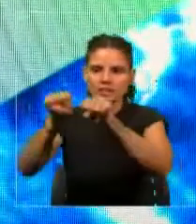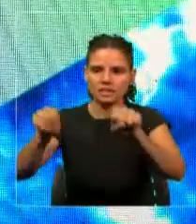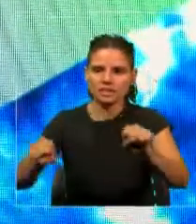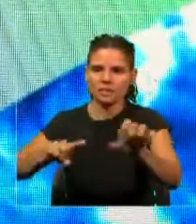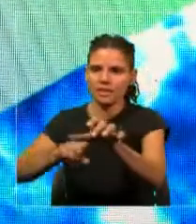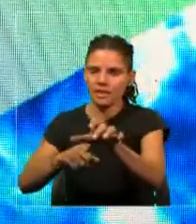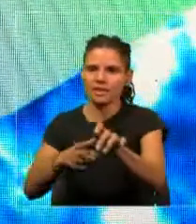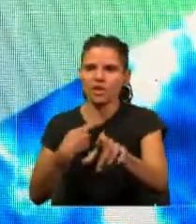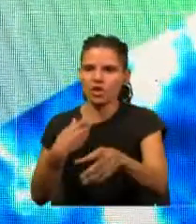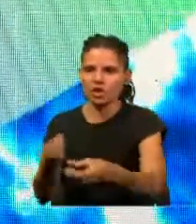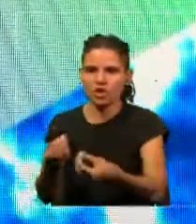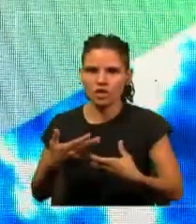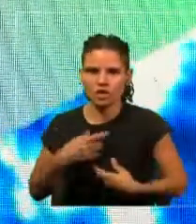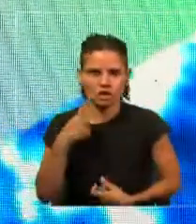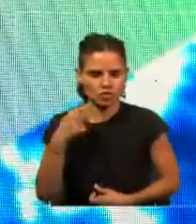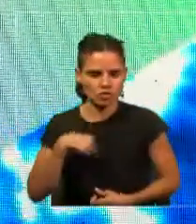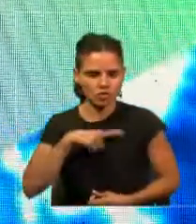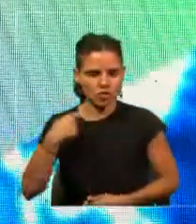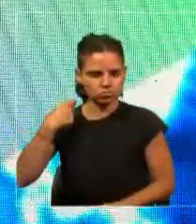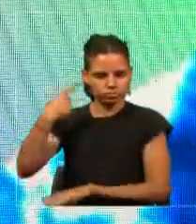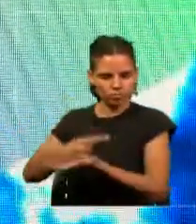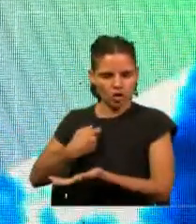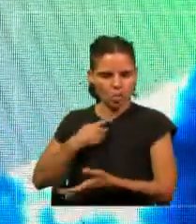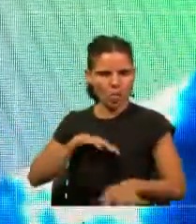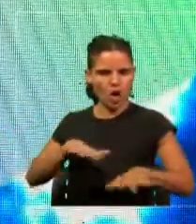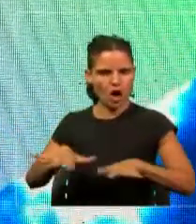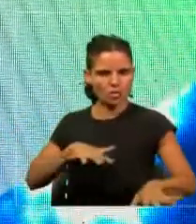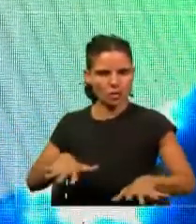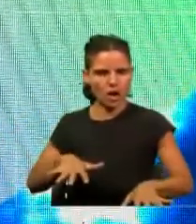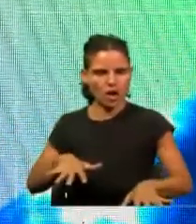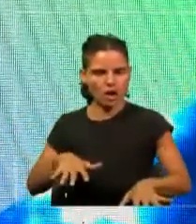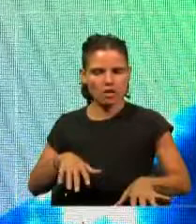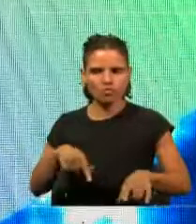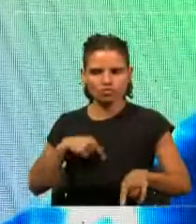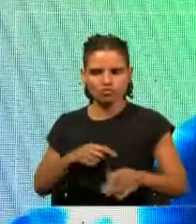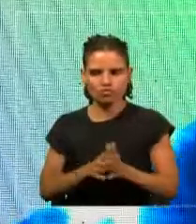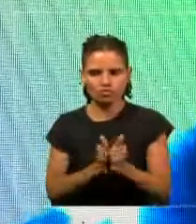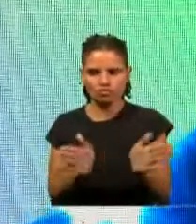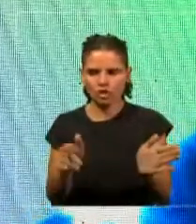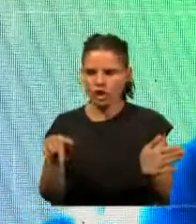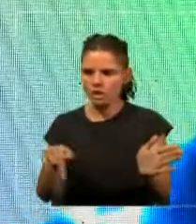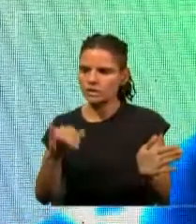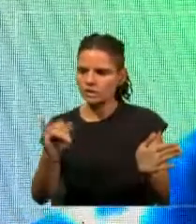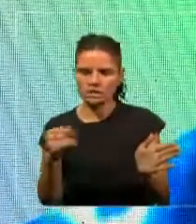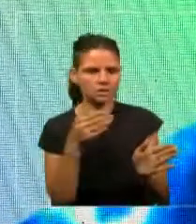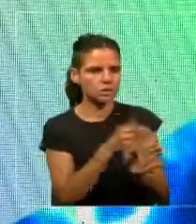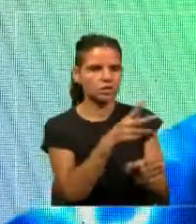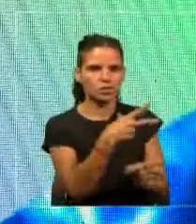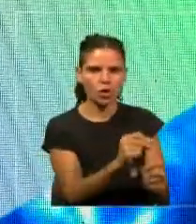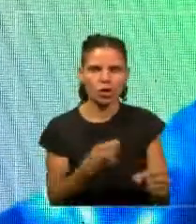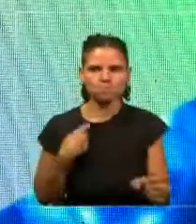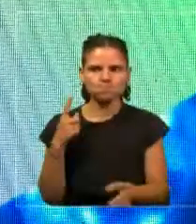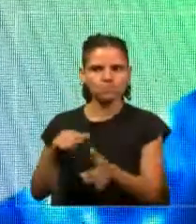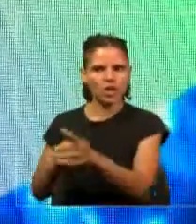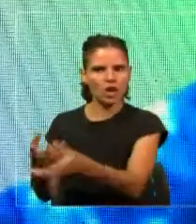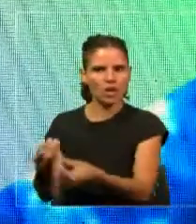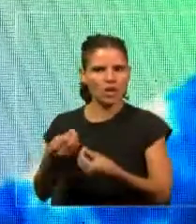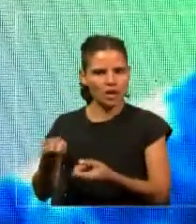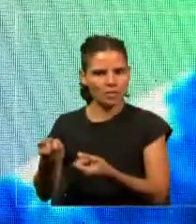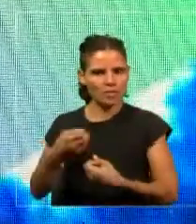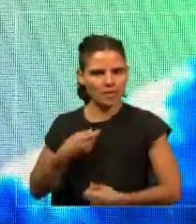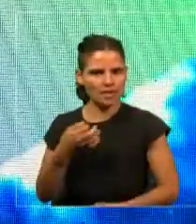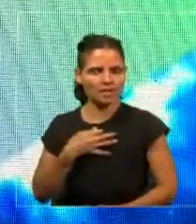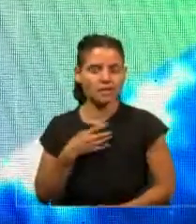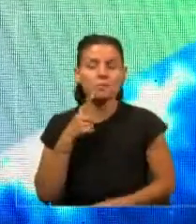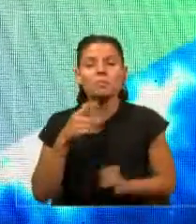nos dicen que tenemos que actuar de tal manera y no de tal otra manera. Y ahí podemos captar, le voy a dar algunos ejemplos,